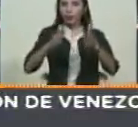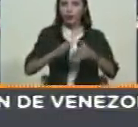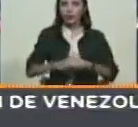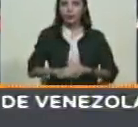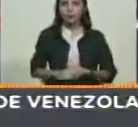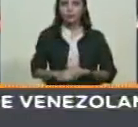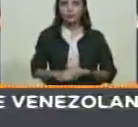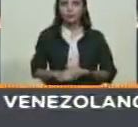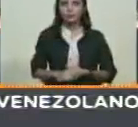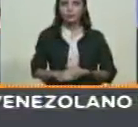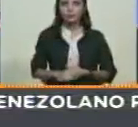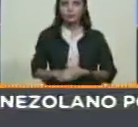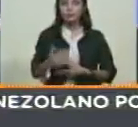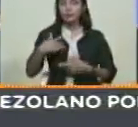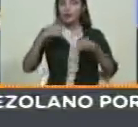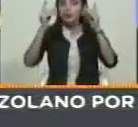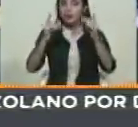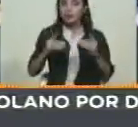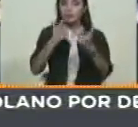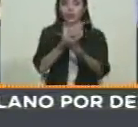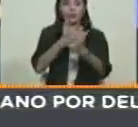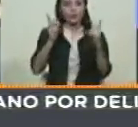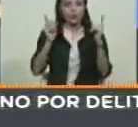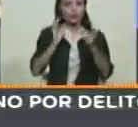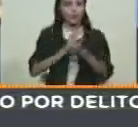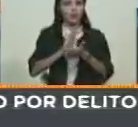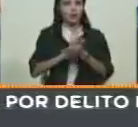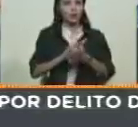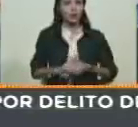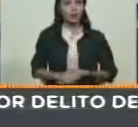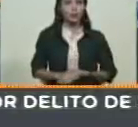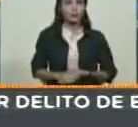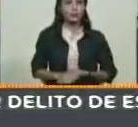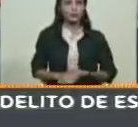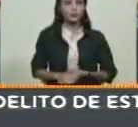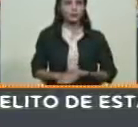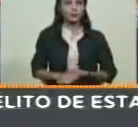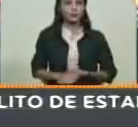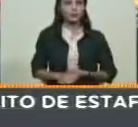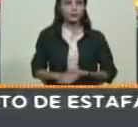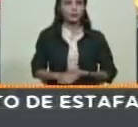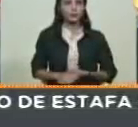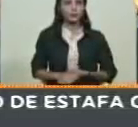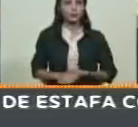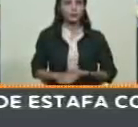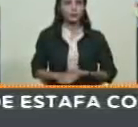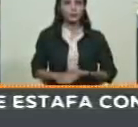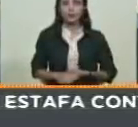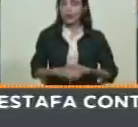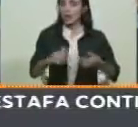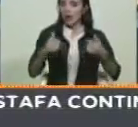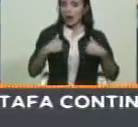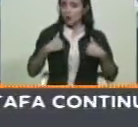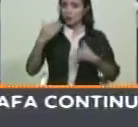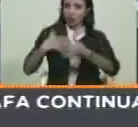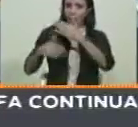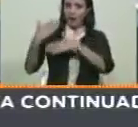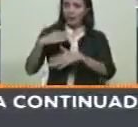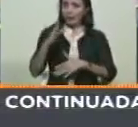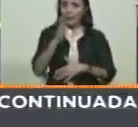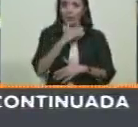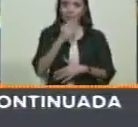que está decidido a ser libre yo les digo yo ya no soy el novato